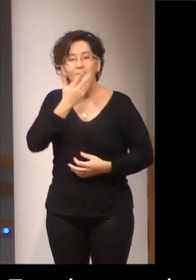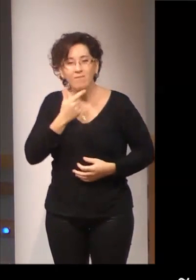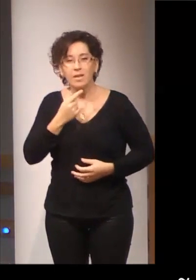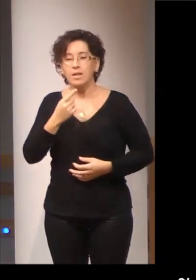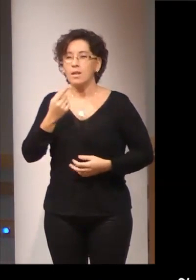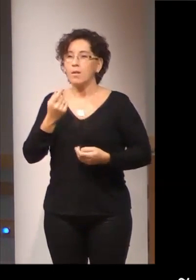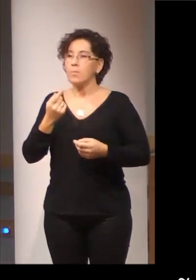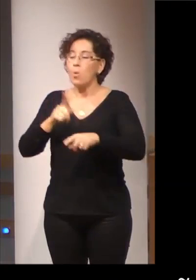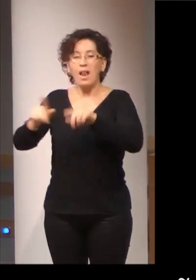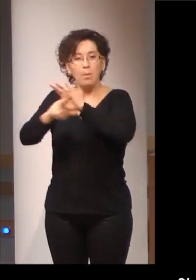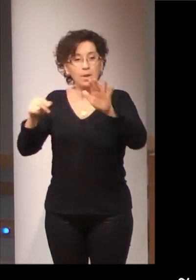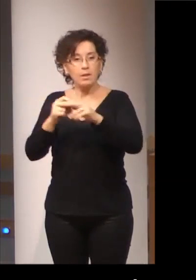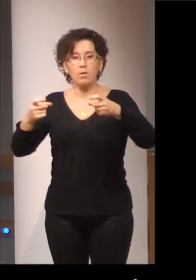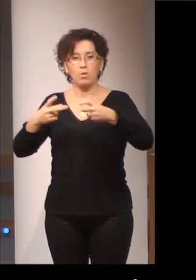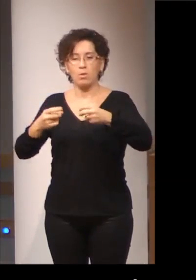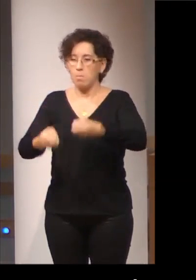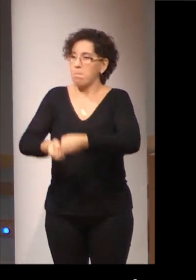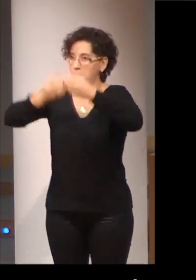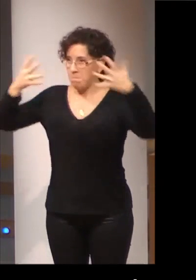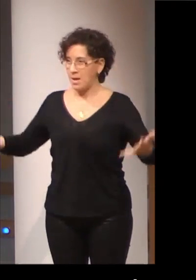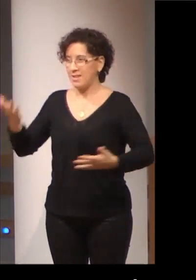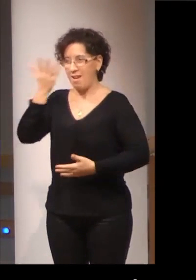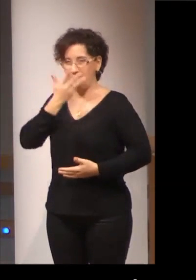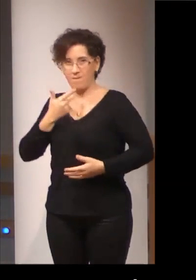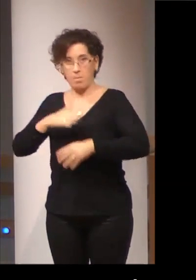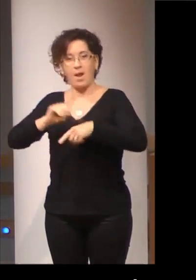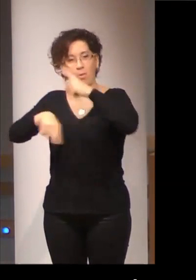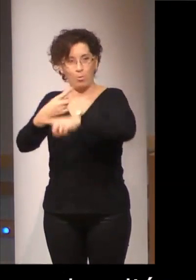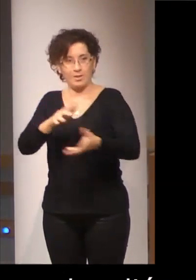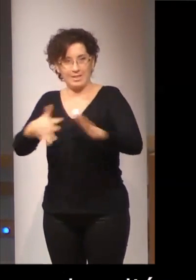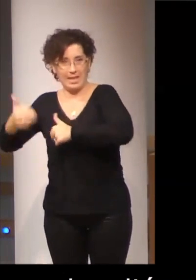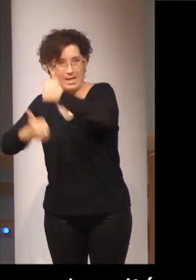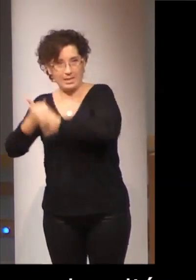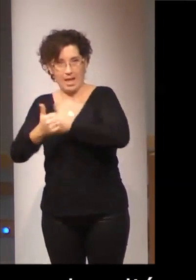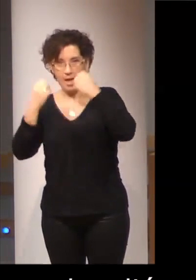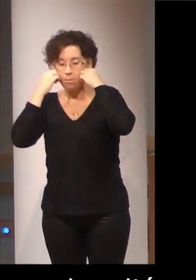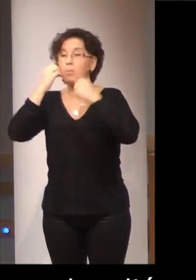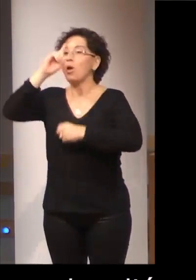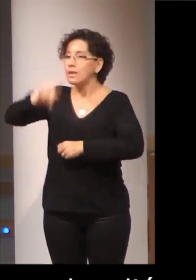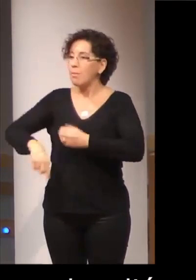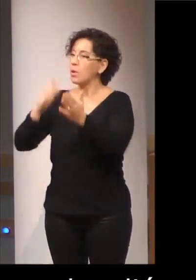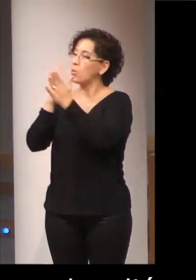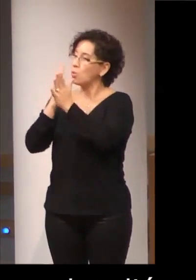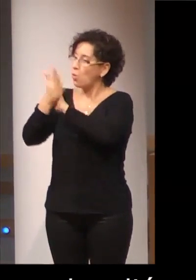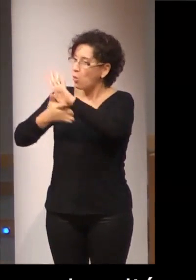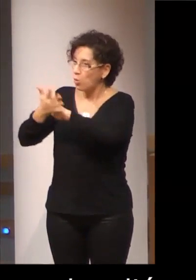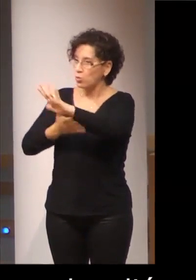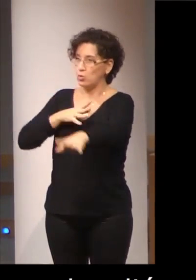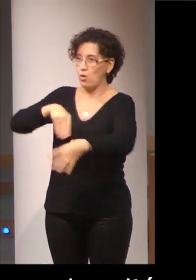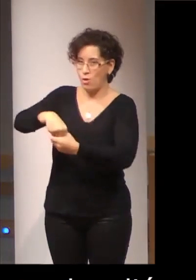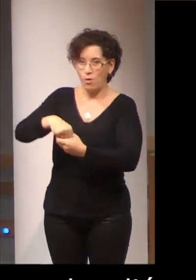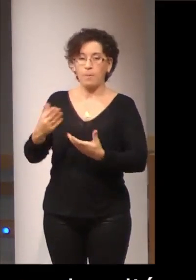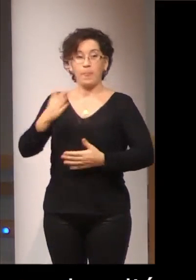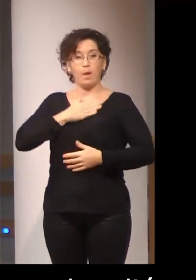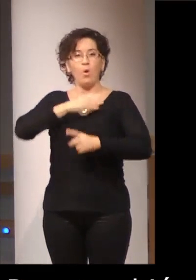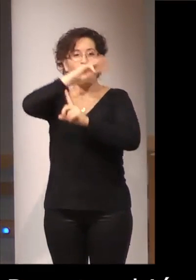les diéramos más vídeos subtitulados, pero también que se impartiera un curso de lengua de signos española, que nuestra